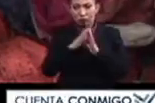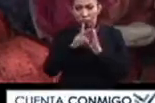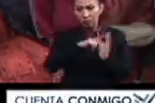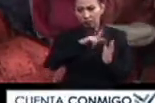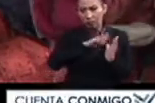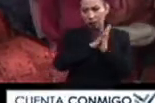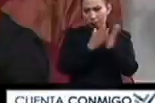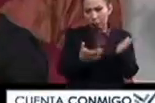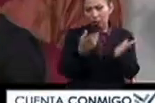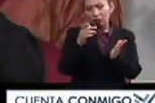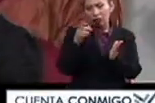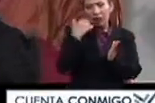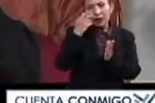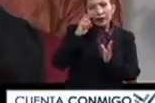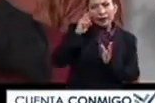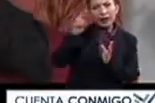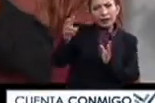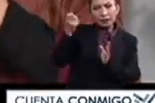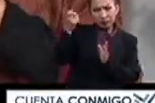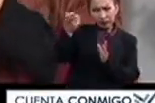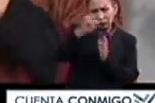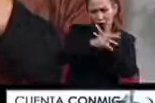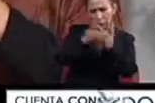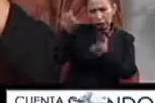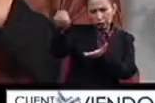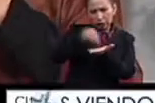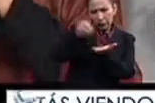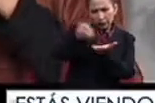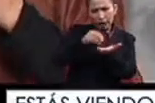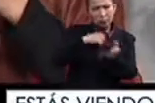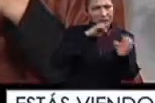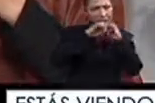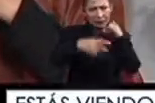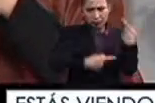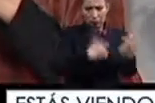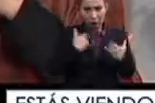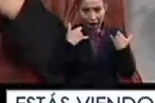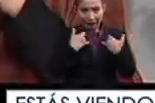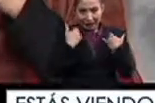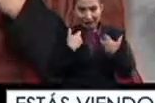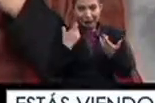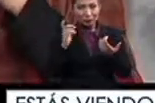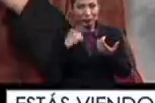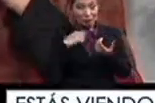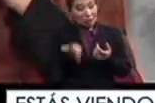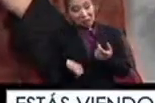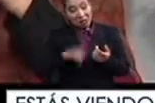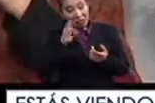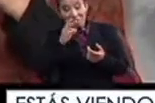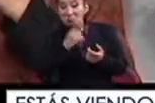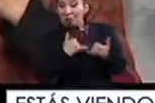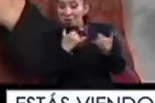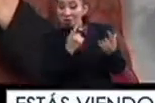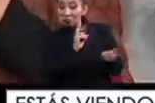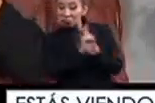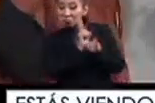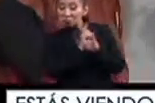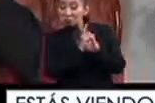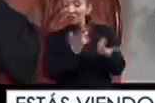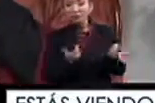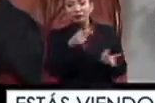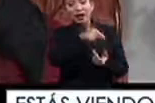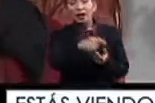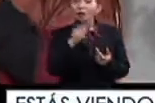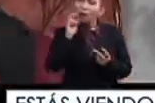manejar justamente eso y me hicieron muchas entrevistas, sobre todo jóvenes, cosa que me pareció muy interesante, y a todos